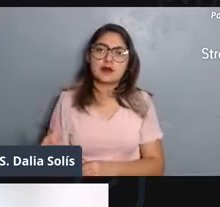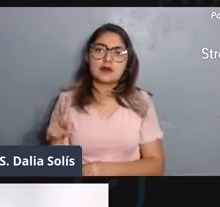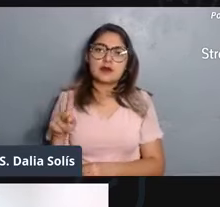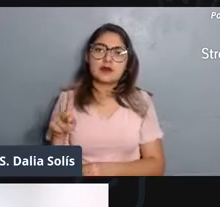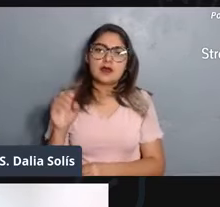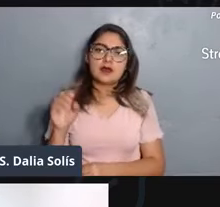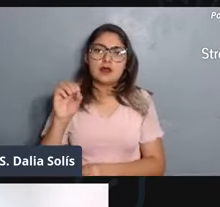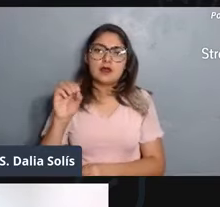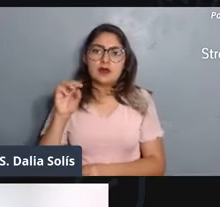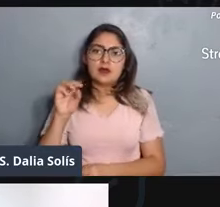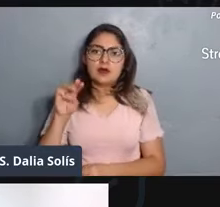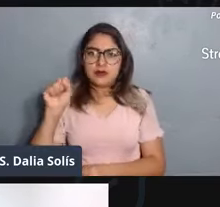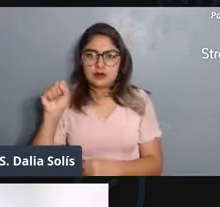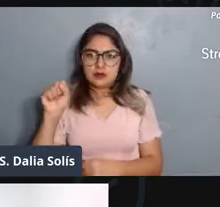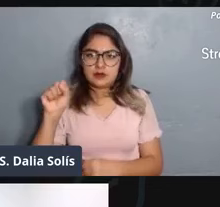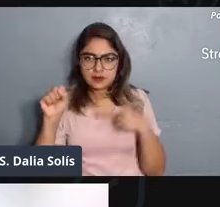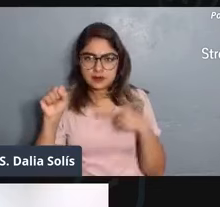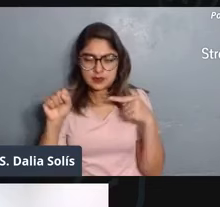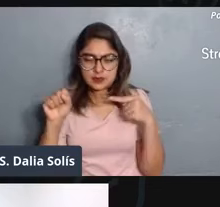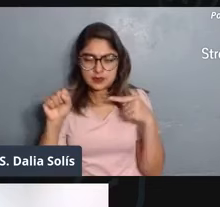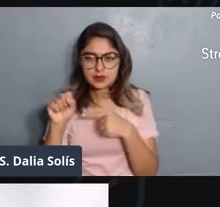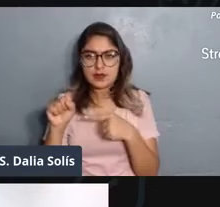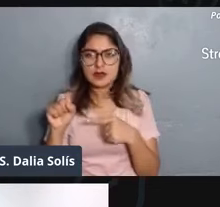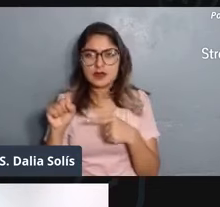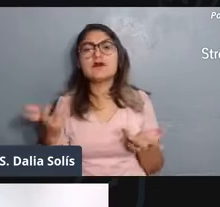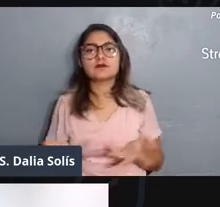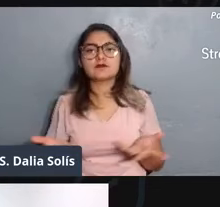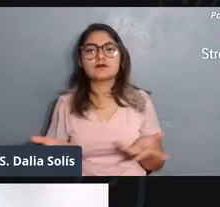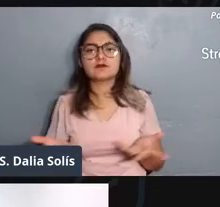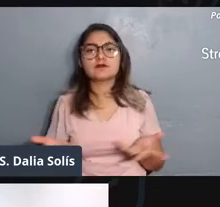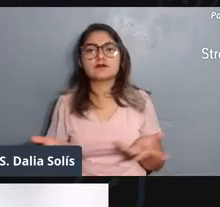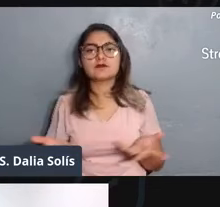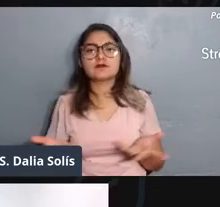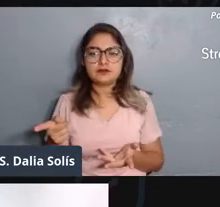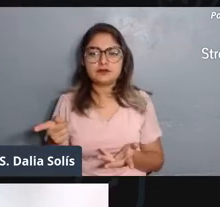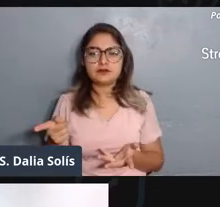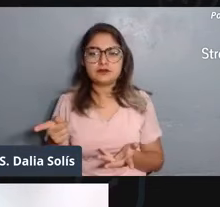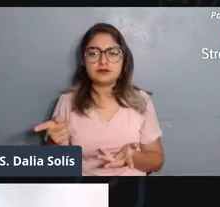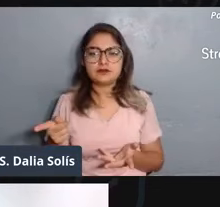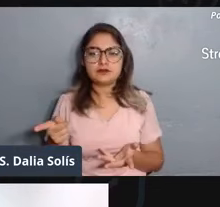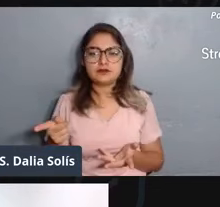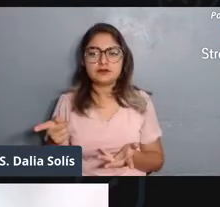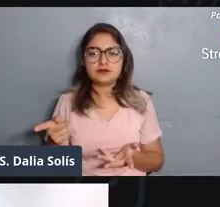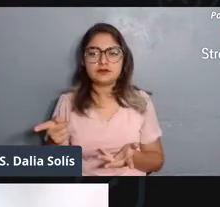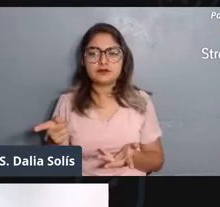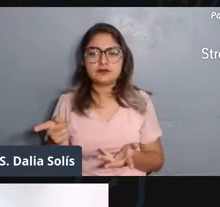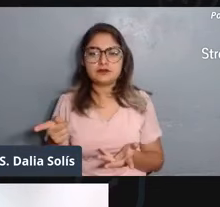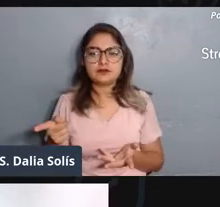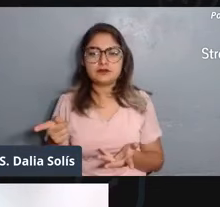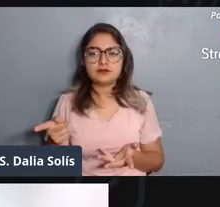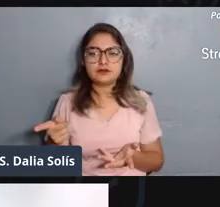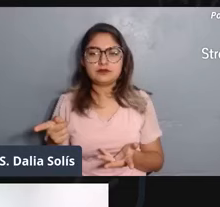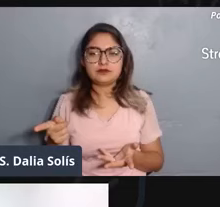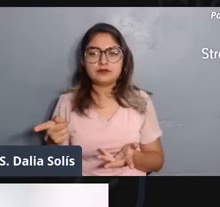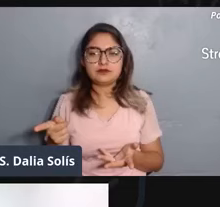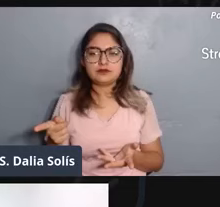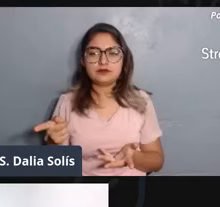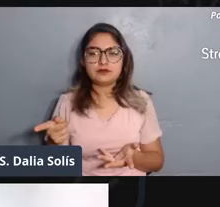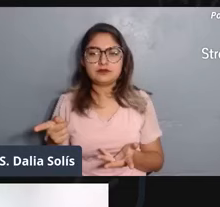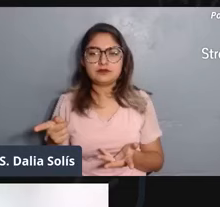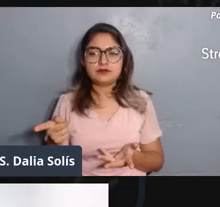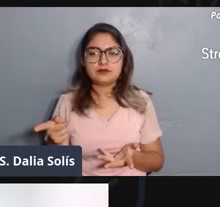está también el año se conmemora el placer, que ese es un tema que está